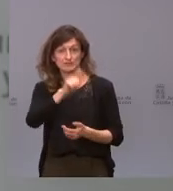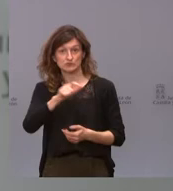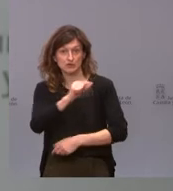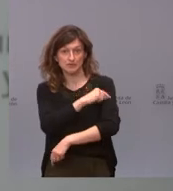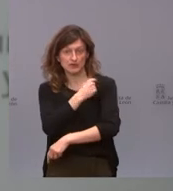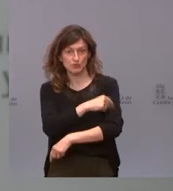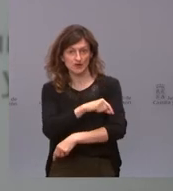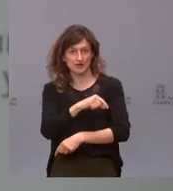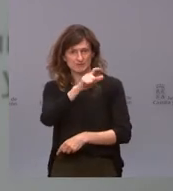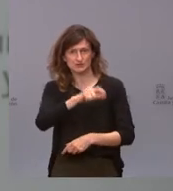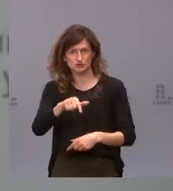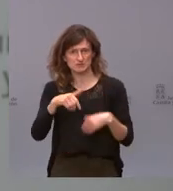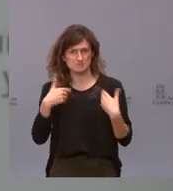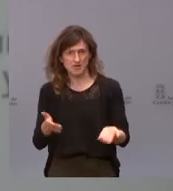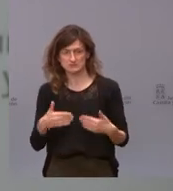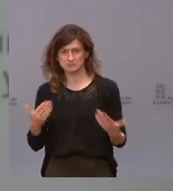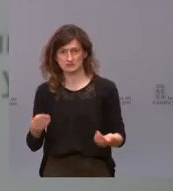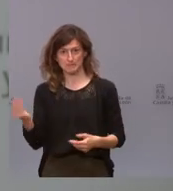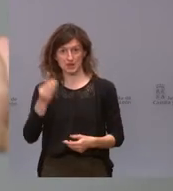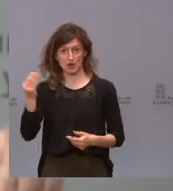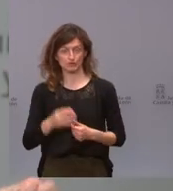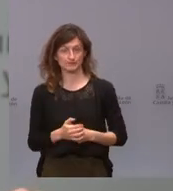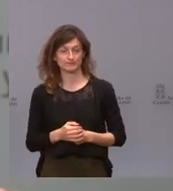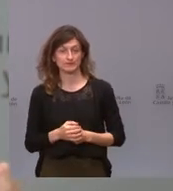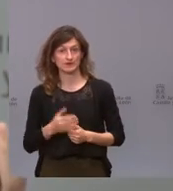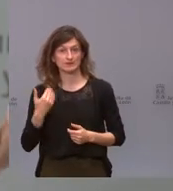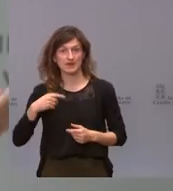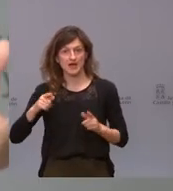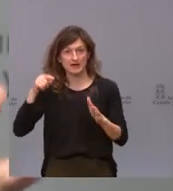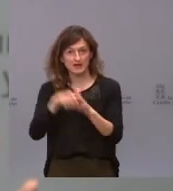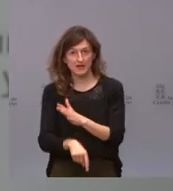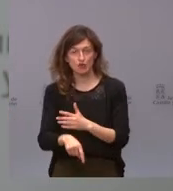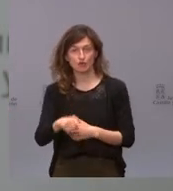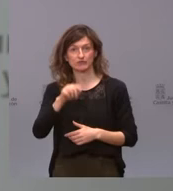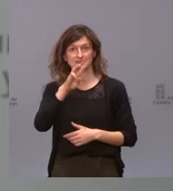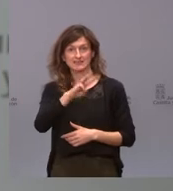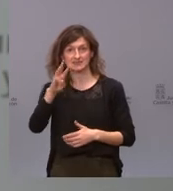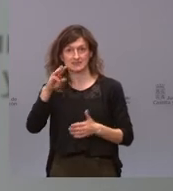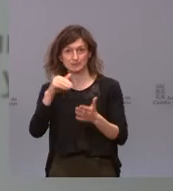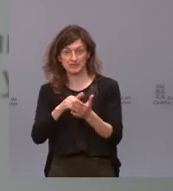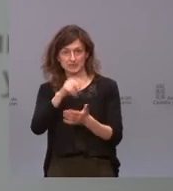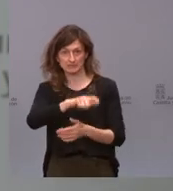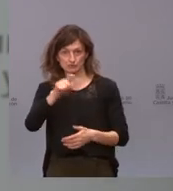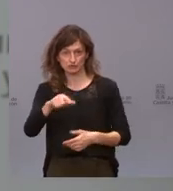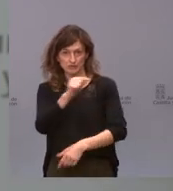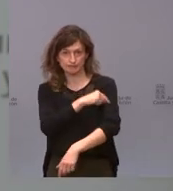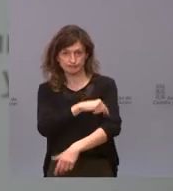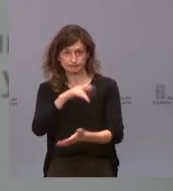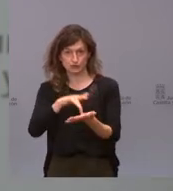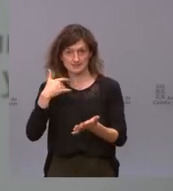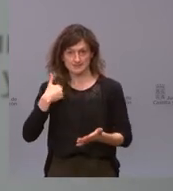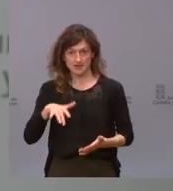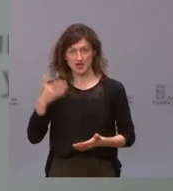cuando a cuantas más personas mejor hemos batido el récord han sido 33 mil personas las que hemos vacunado